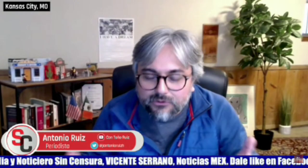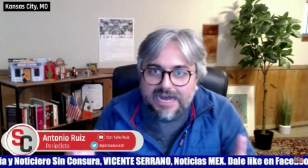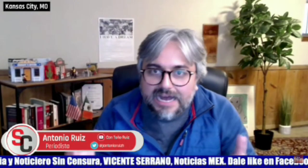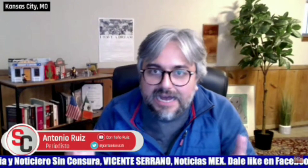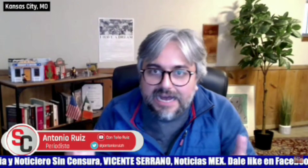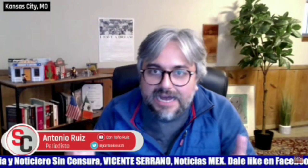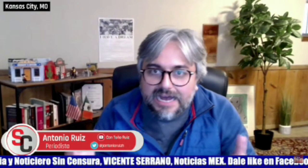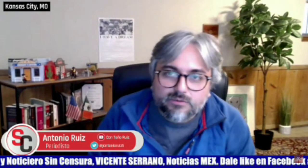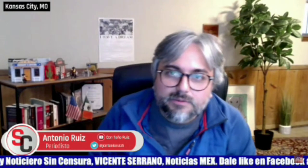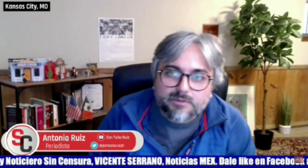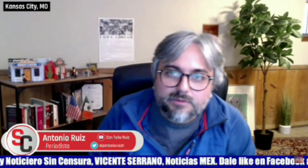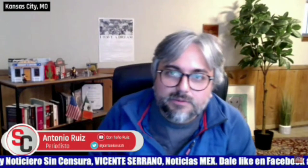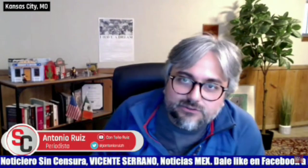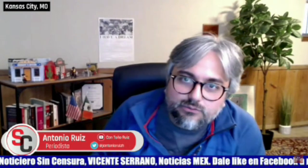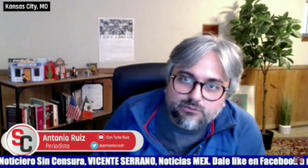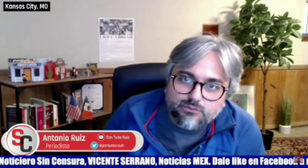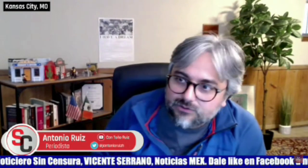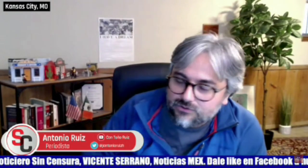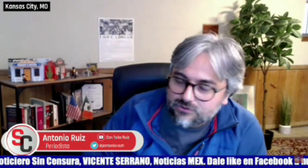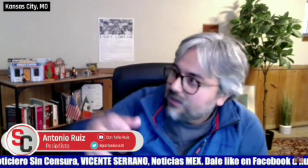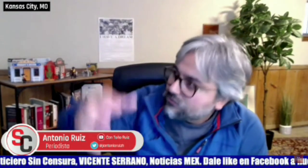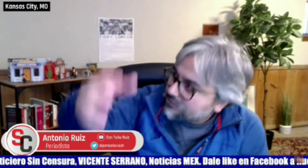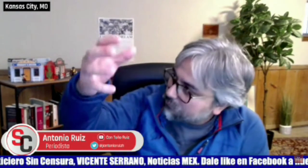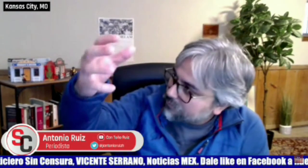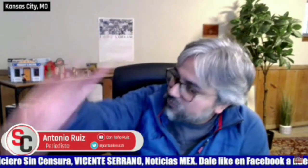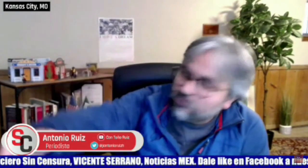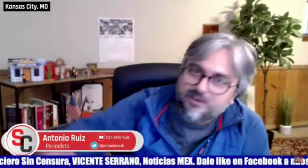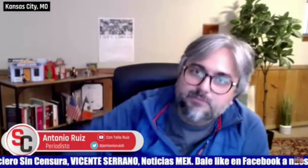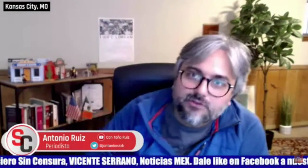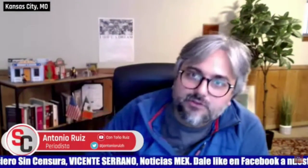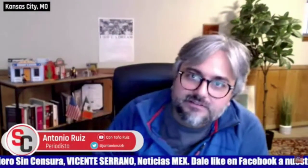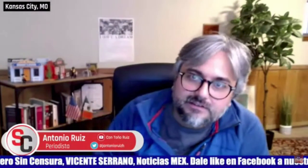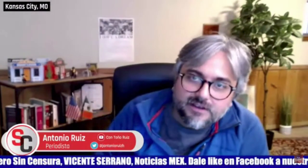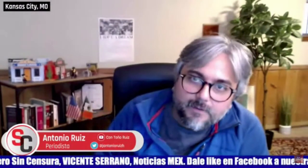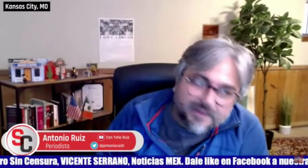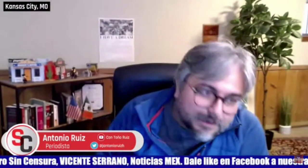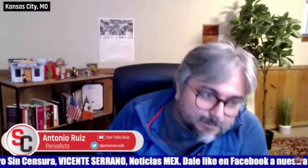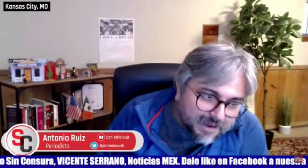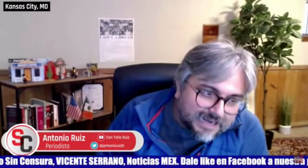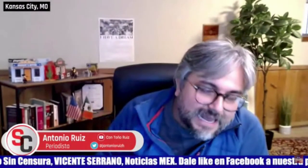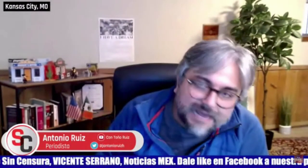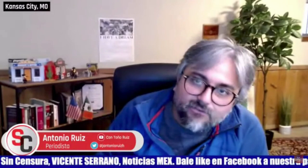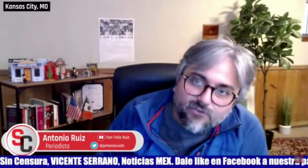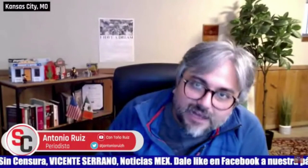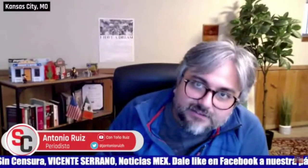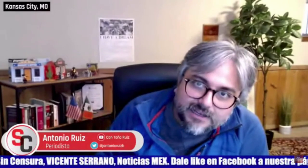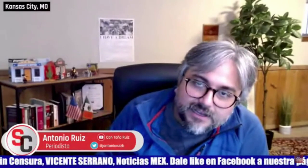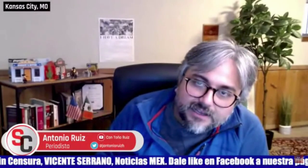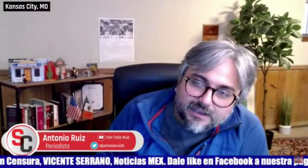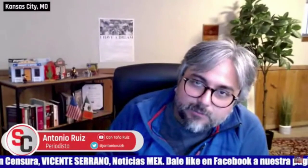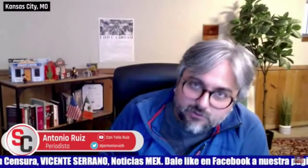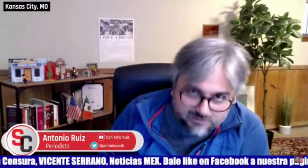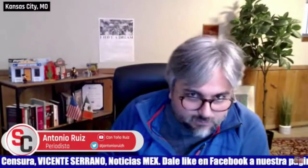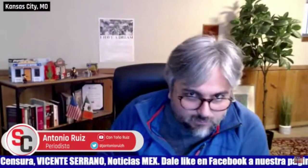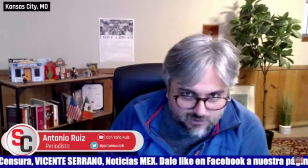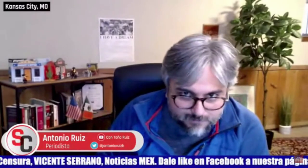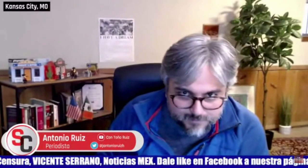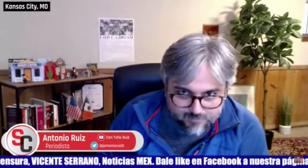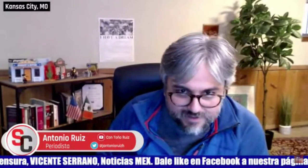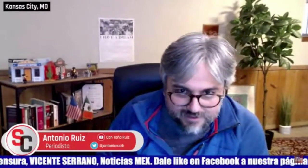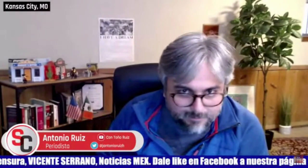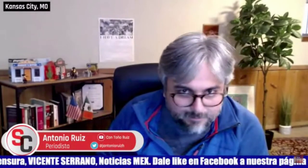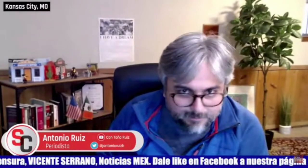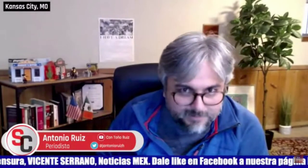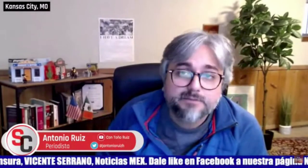es, vamos, algo claro, no es veraz en estos momentos. Lo estamos viendo con las protestas en Alemania, en Francia, protestas